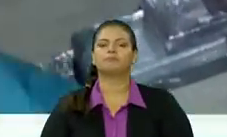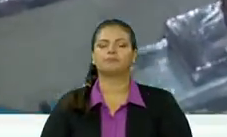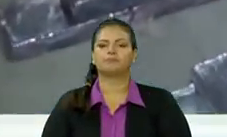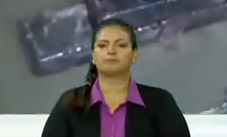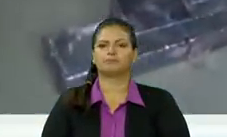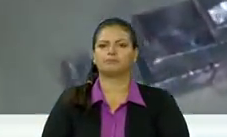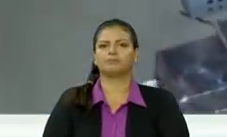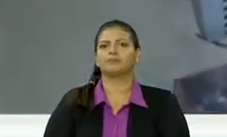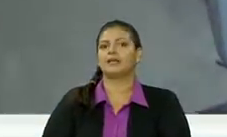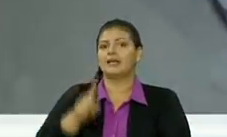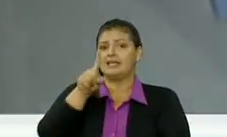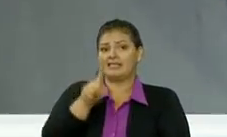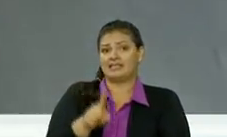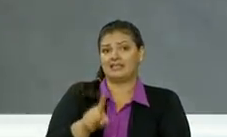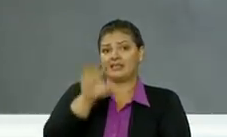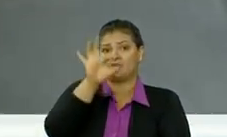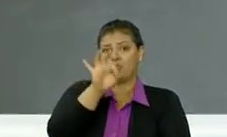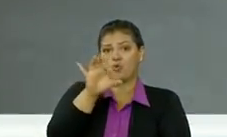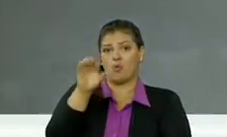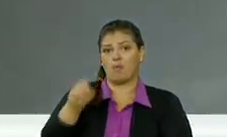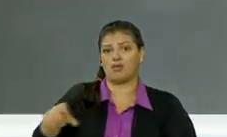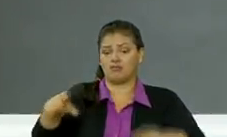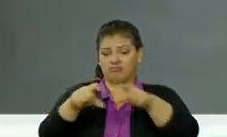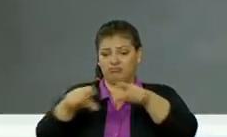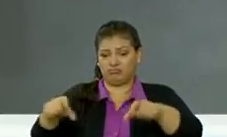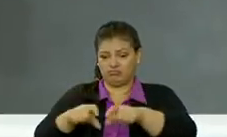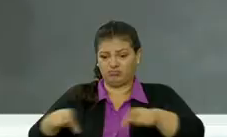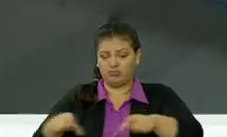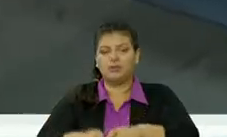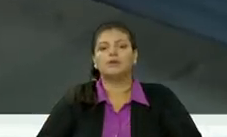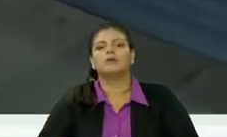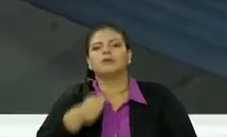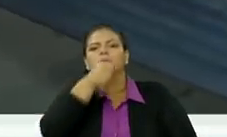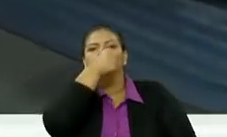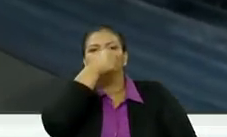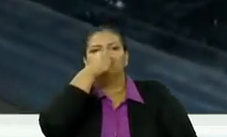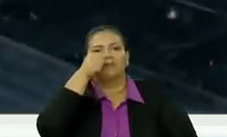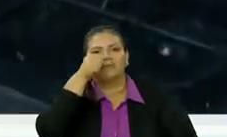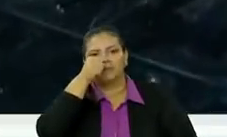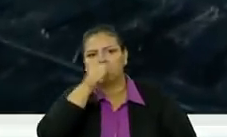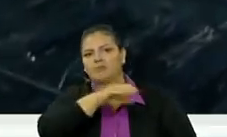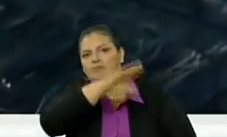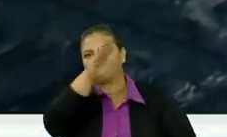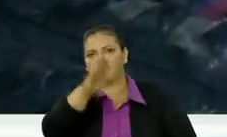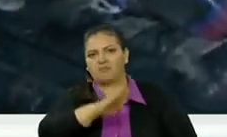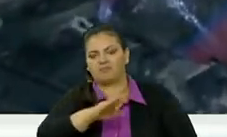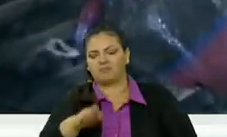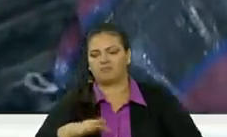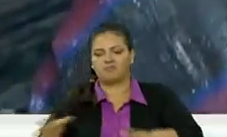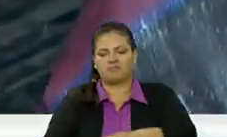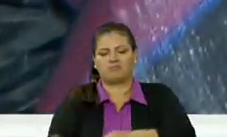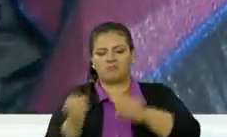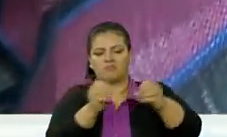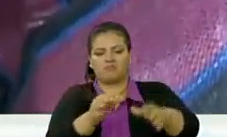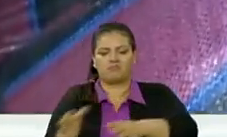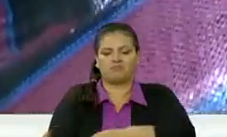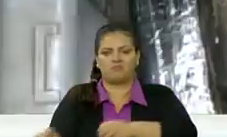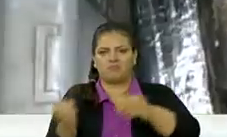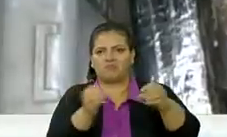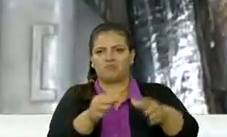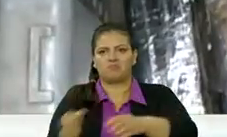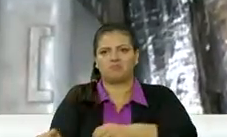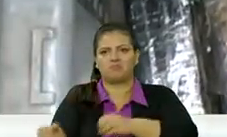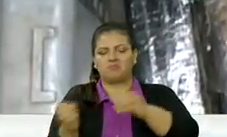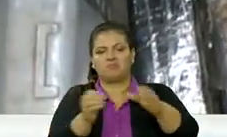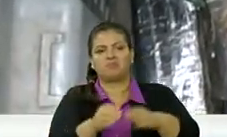190 paquetes de clorhidrato de cocaína que eran transportados en el balde de esta camioneta muy bien camuflados en sacos de yute